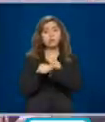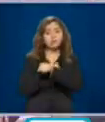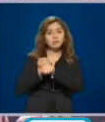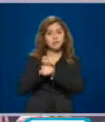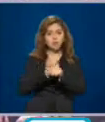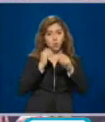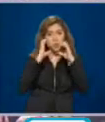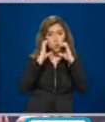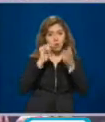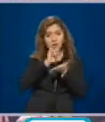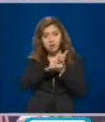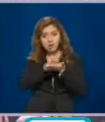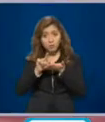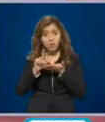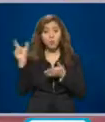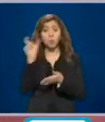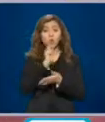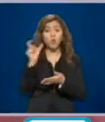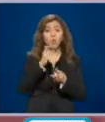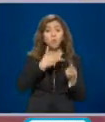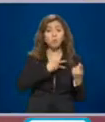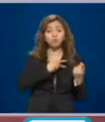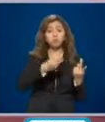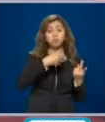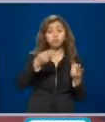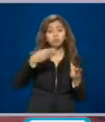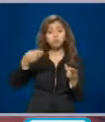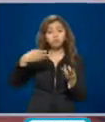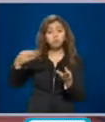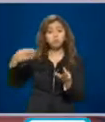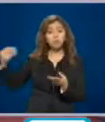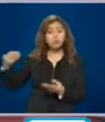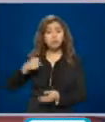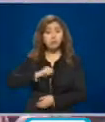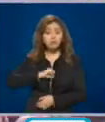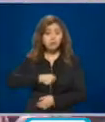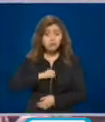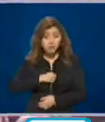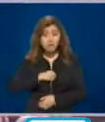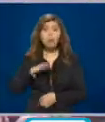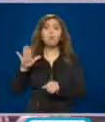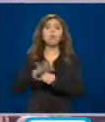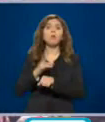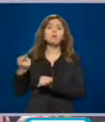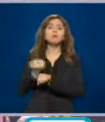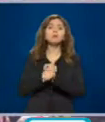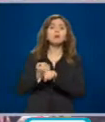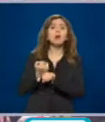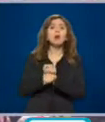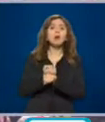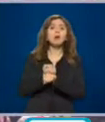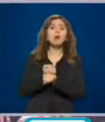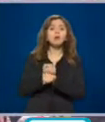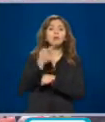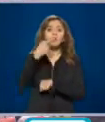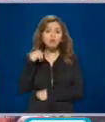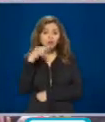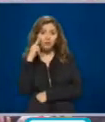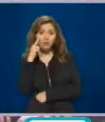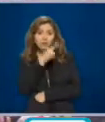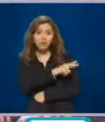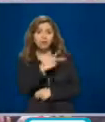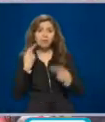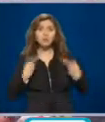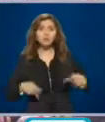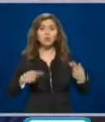cuando viene la epidemia de SIDA, principalmente, se ve que muchos de los pacientes que